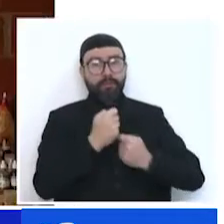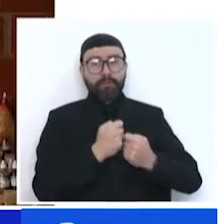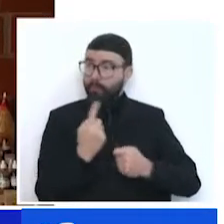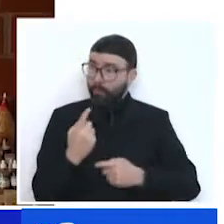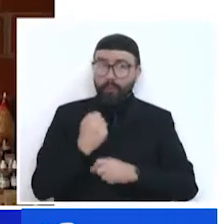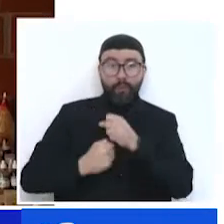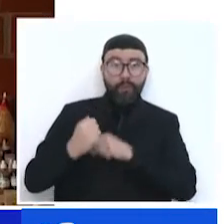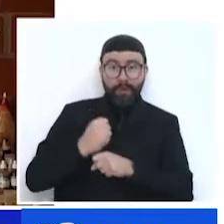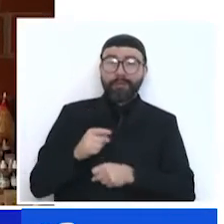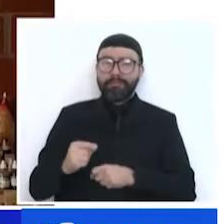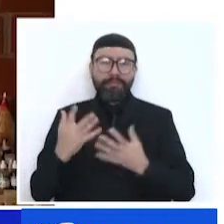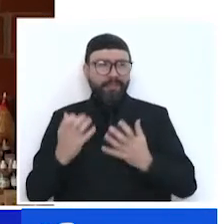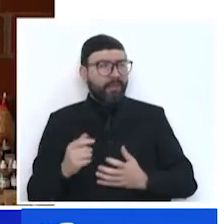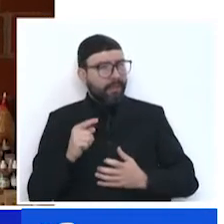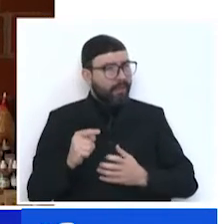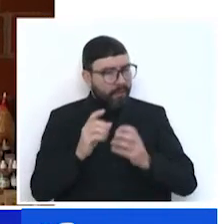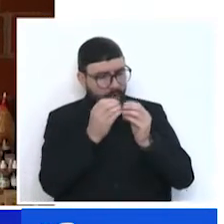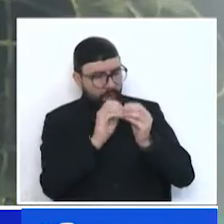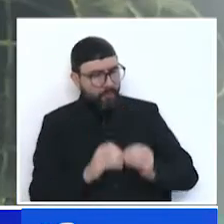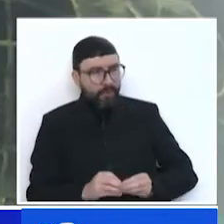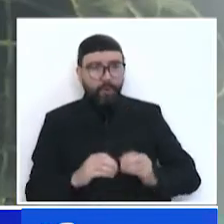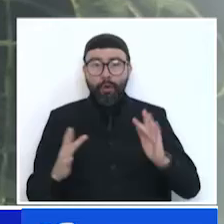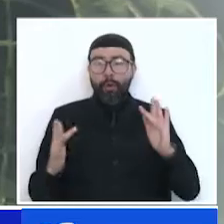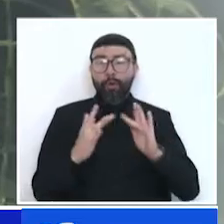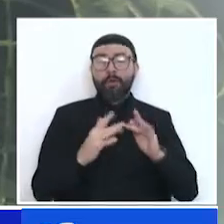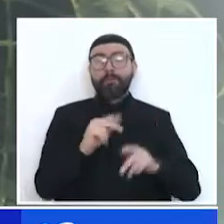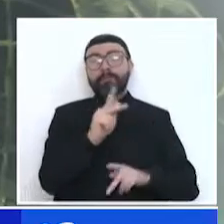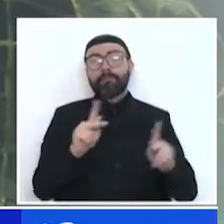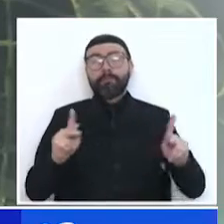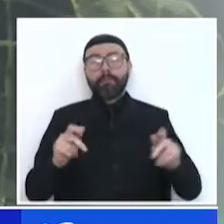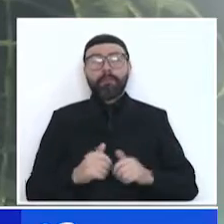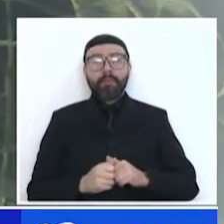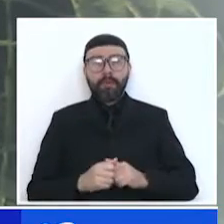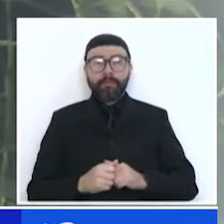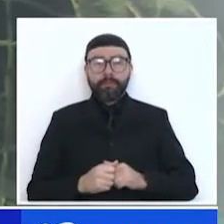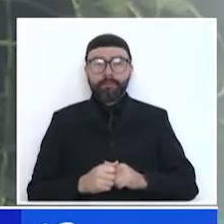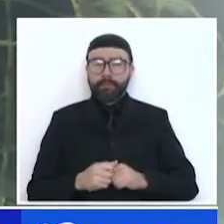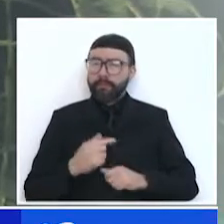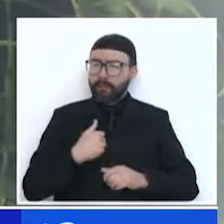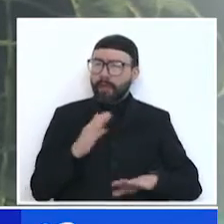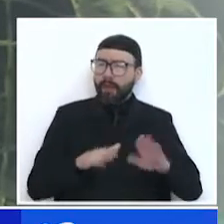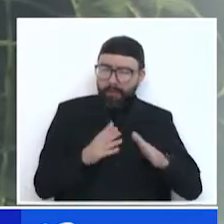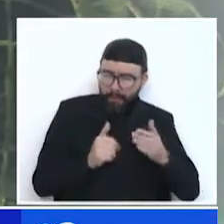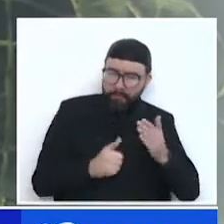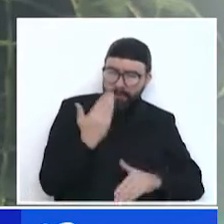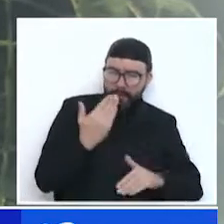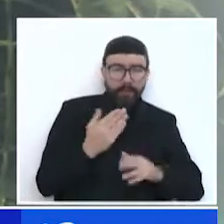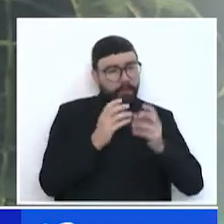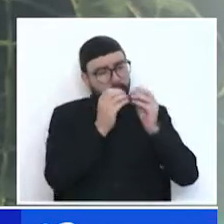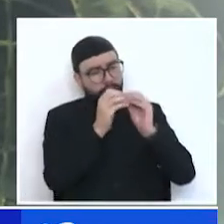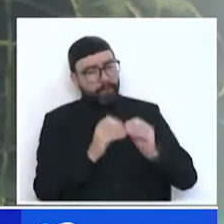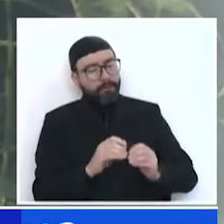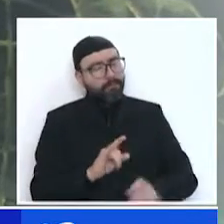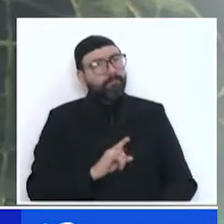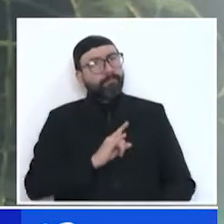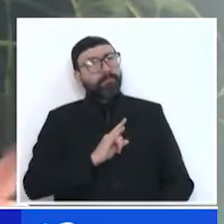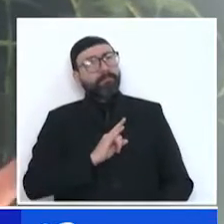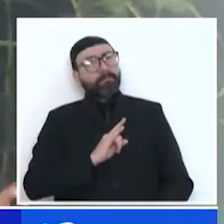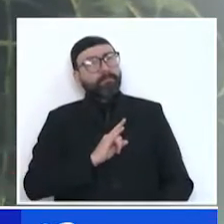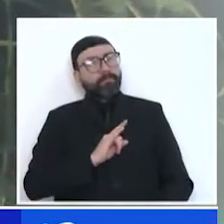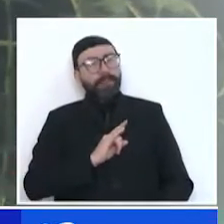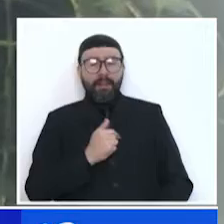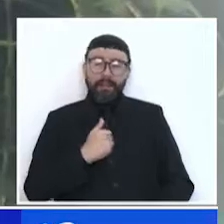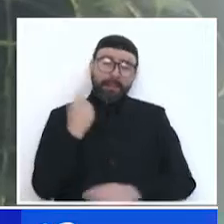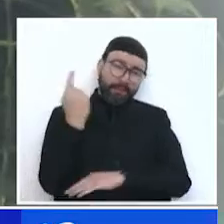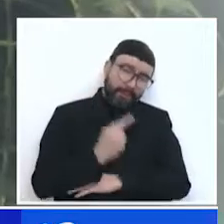crear arte que conecte con las personas. Muchas veces yo inicio una obra y la hago inspiración propia, del día a